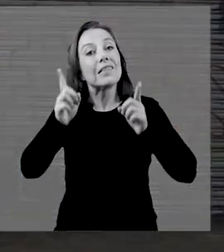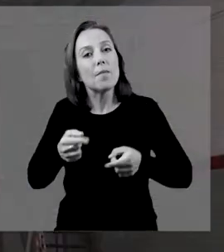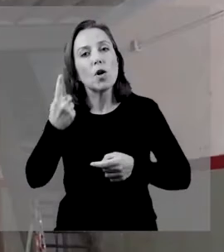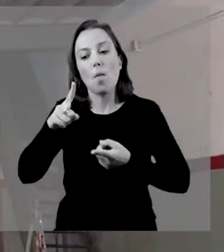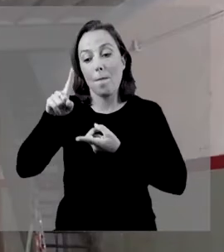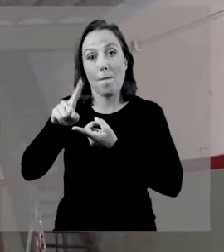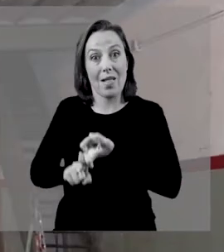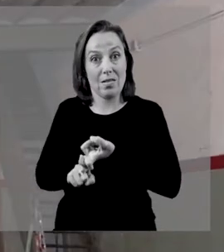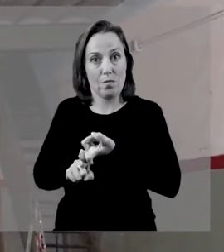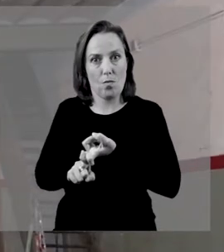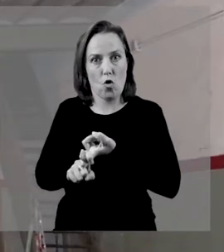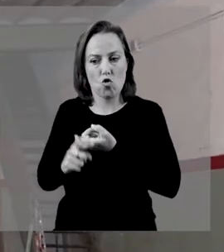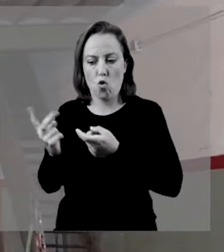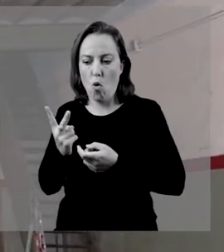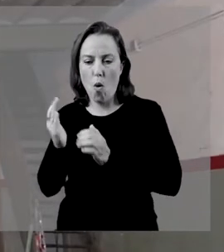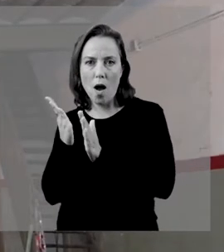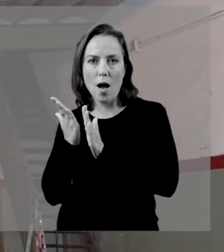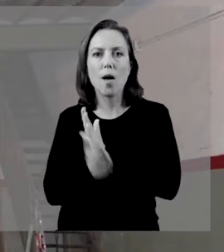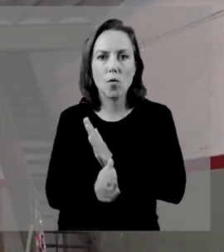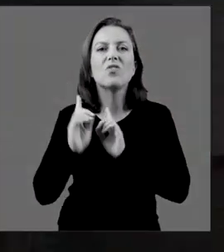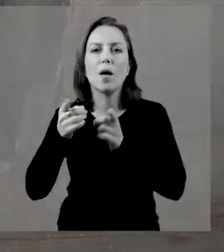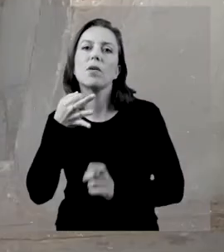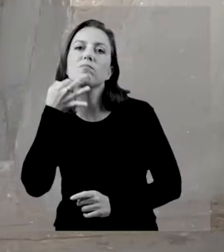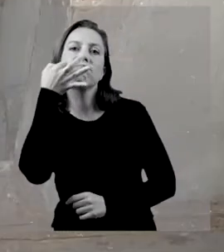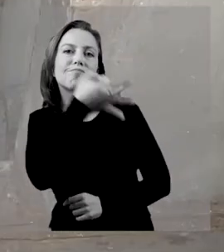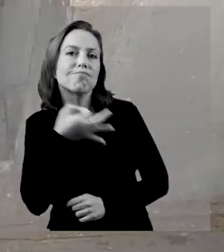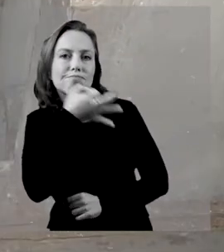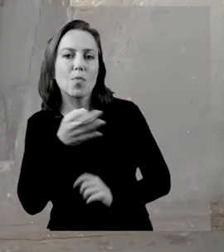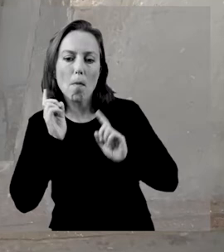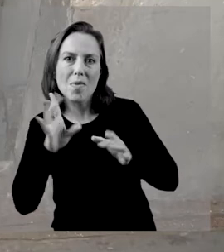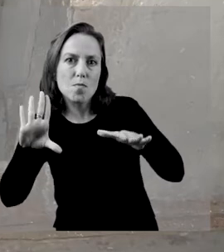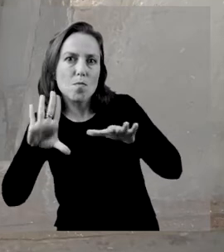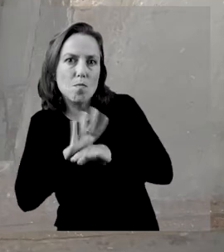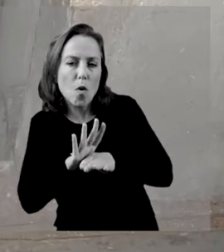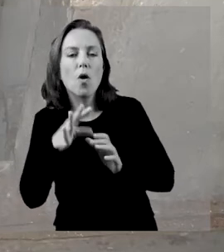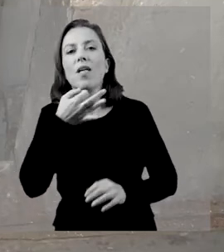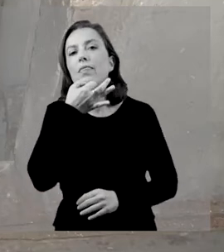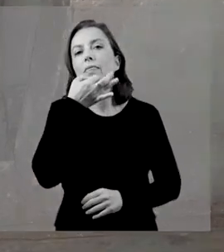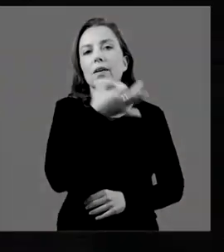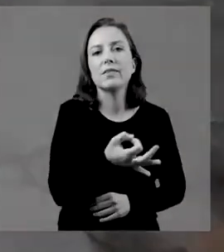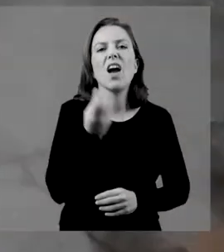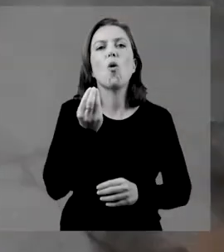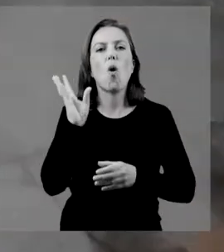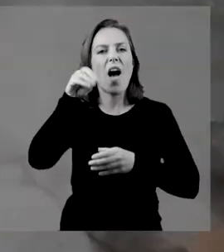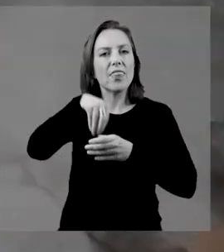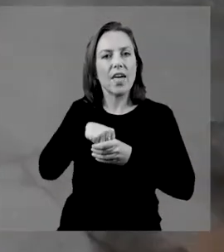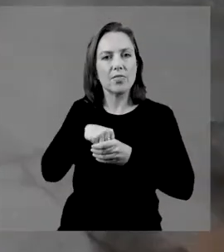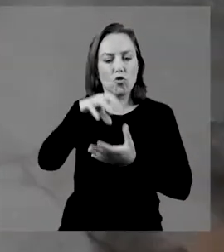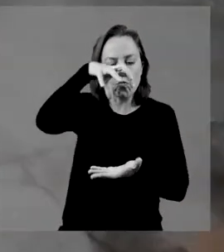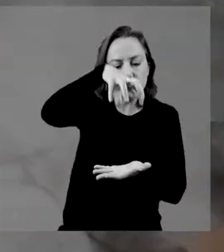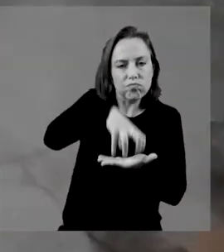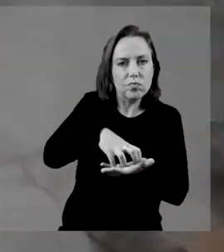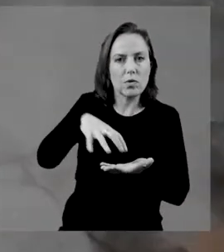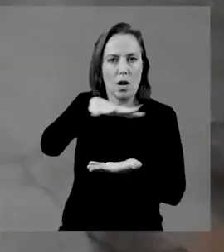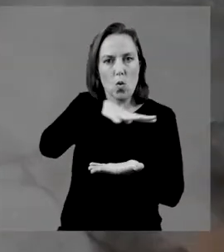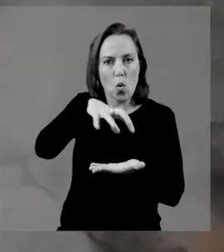allá, que dio esos datos en un testimonio, en que daba datos sobre el interior de Orletti muy parecidos a